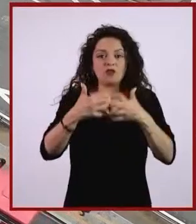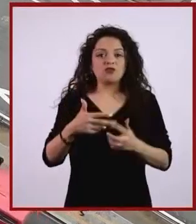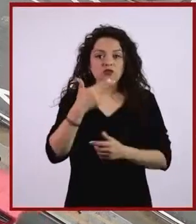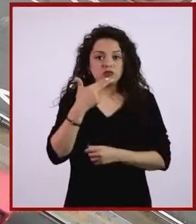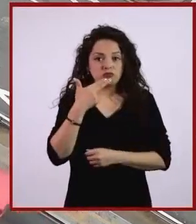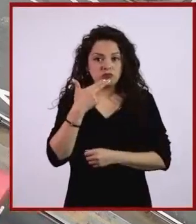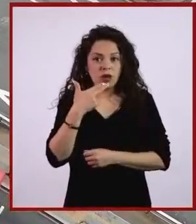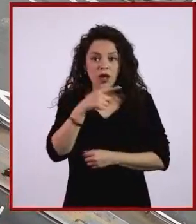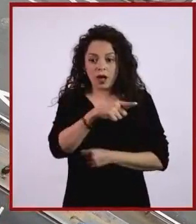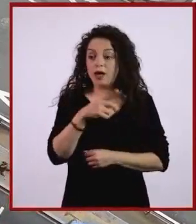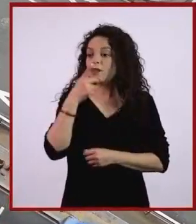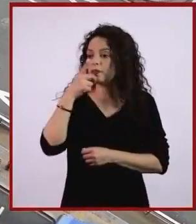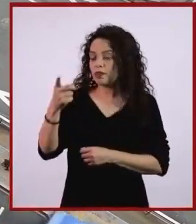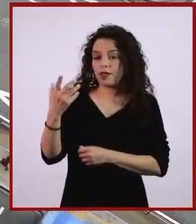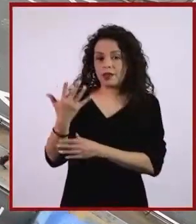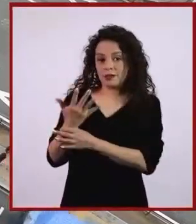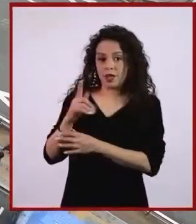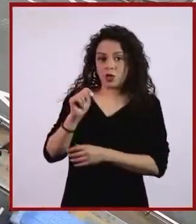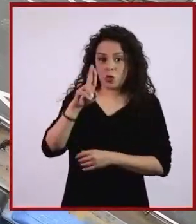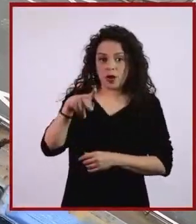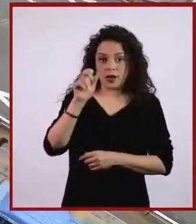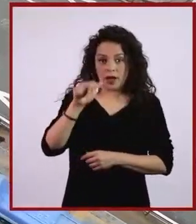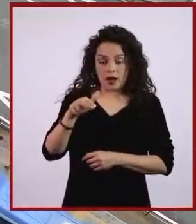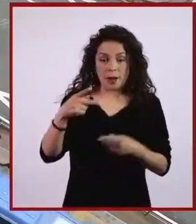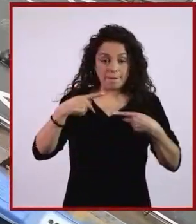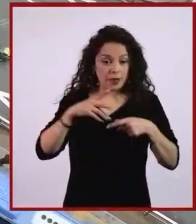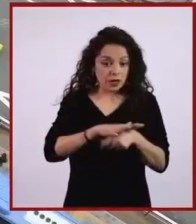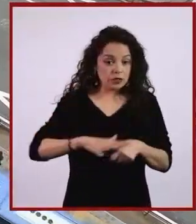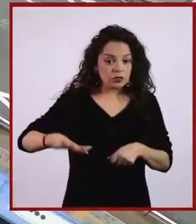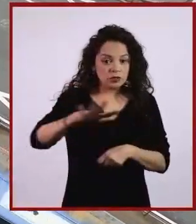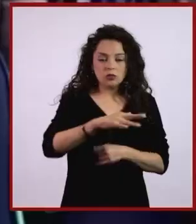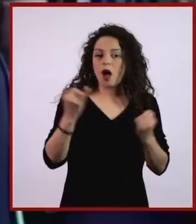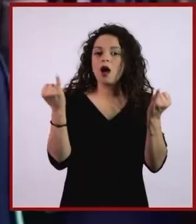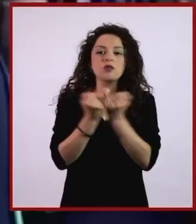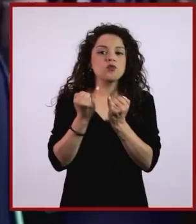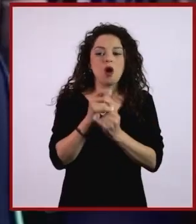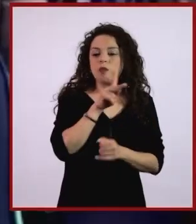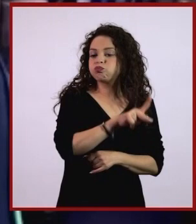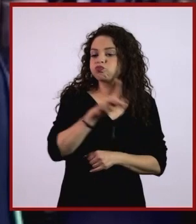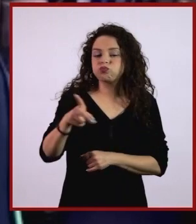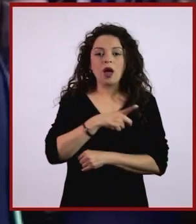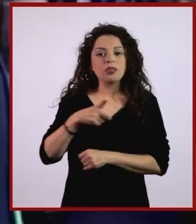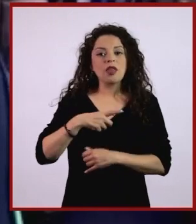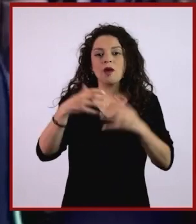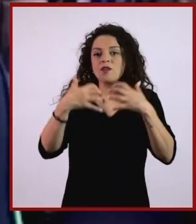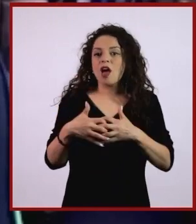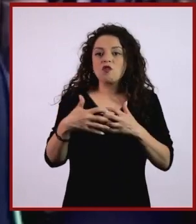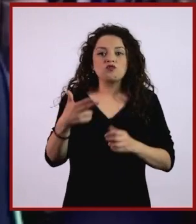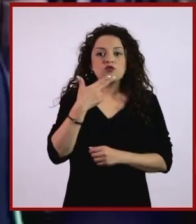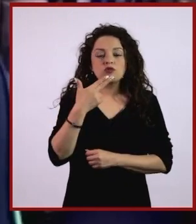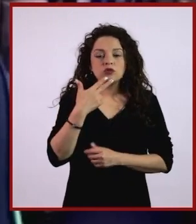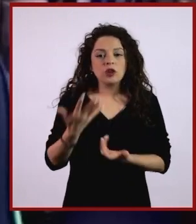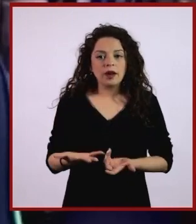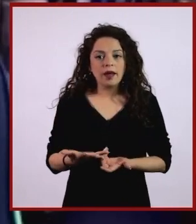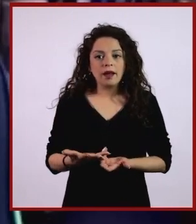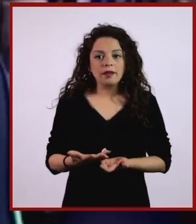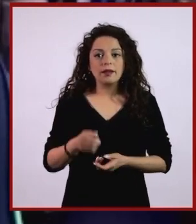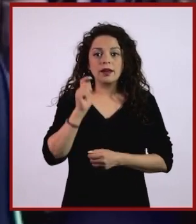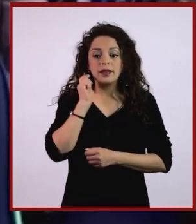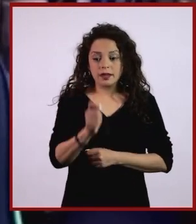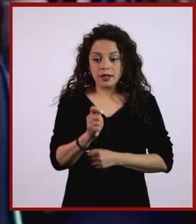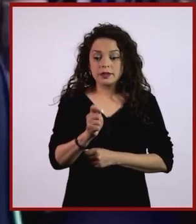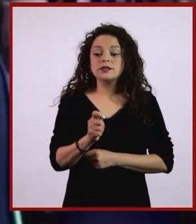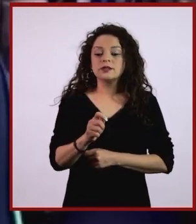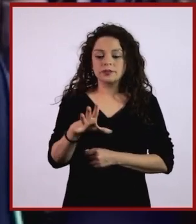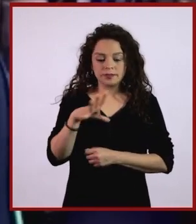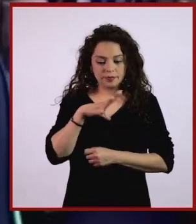funcionamiento, Durkheim sostenía que la sociedad debía funcionar de una manera parecida y que por lo tanto debía mantener un